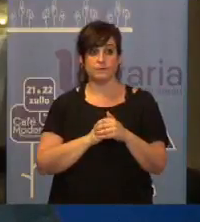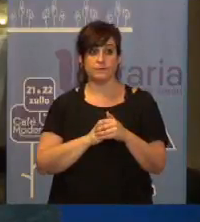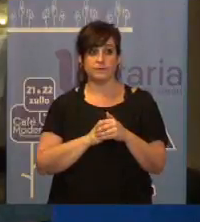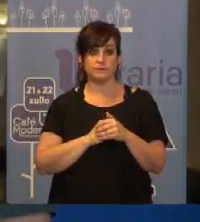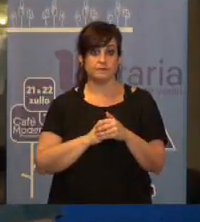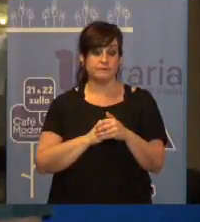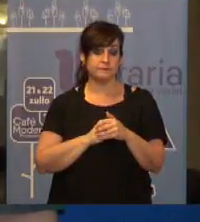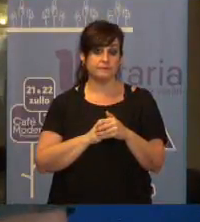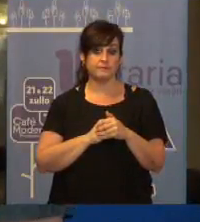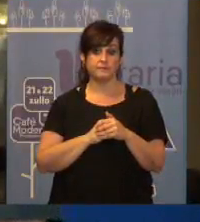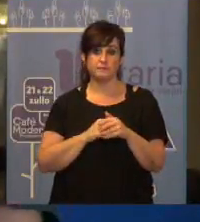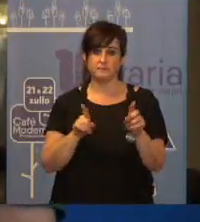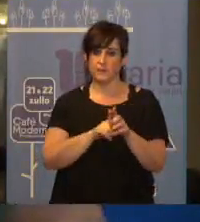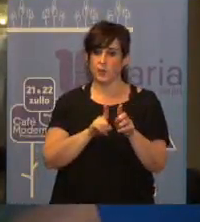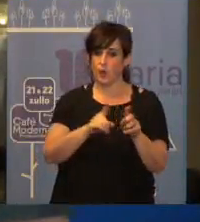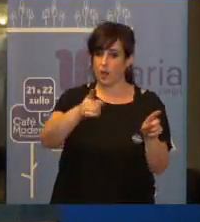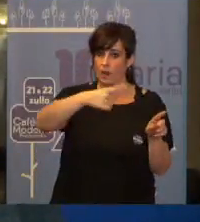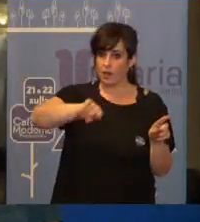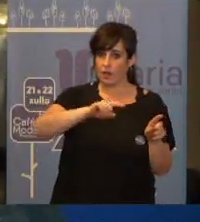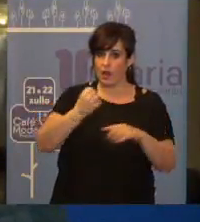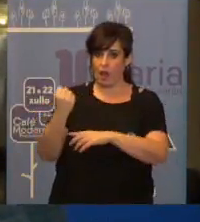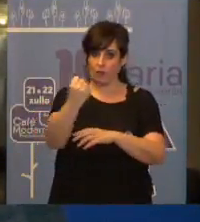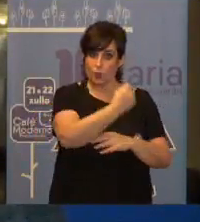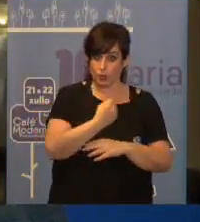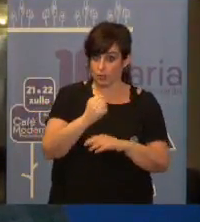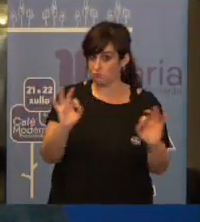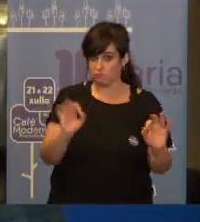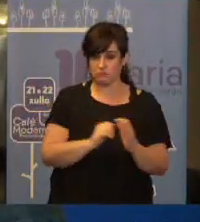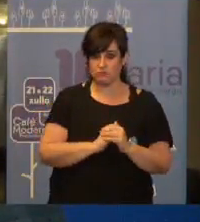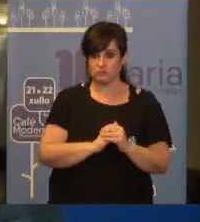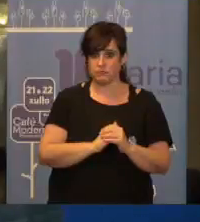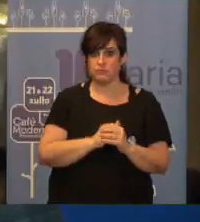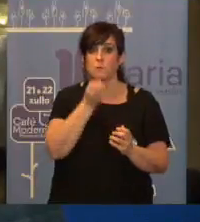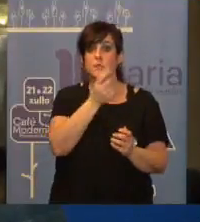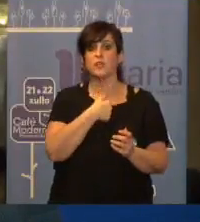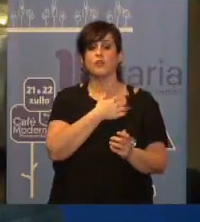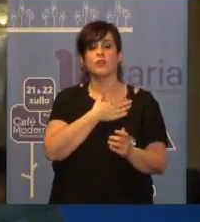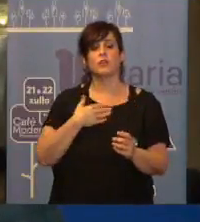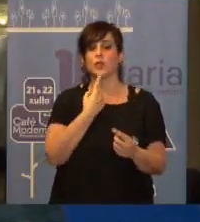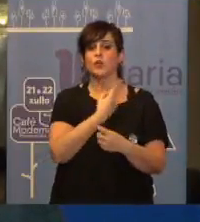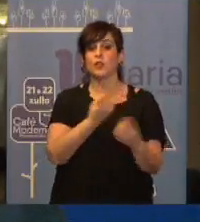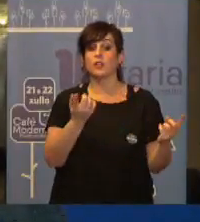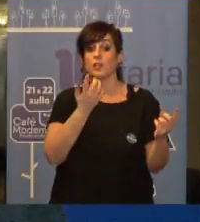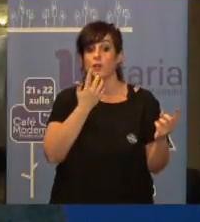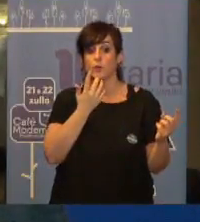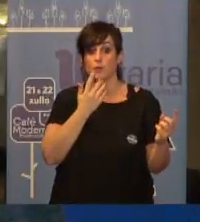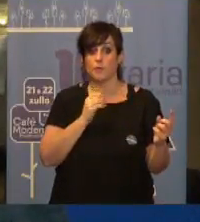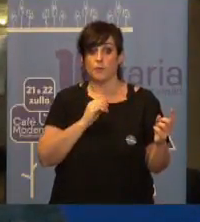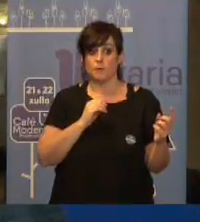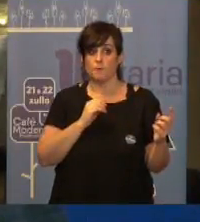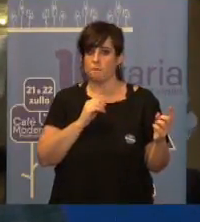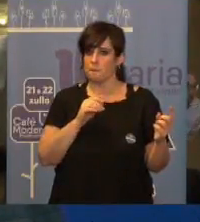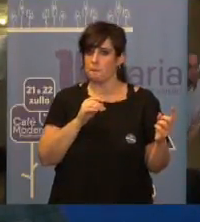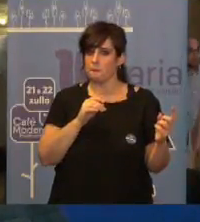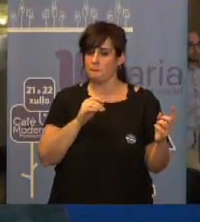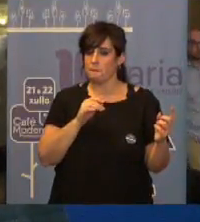en fin, de sostén, digamos, dos equilibrios de poder en Galicia. Bueno, quero dicir que, cando sucede o partido, na miña opinión, esta é unha decisión tal